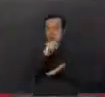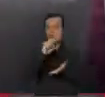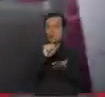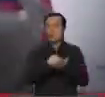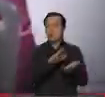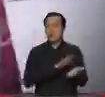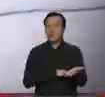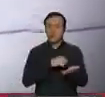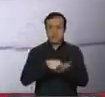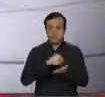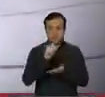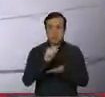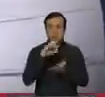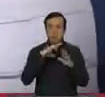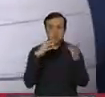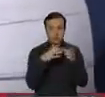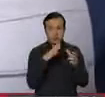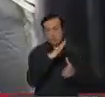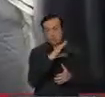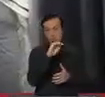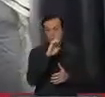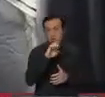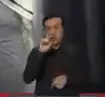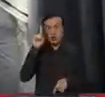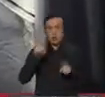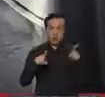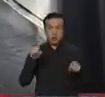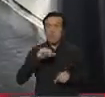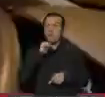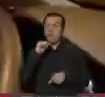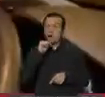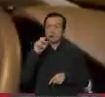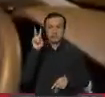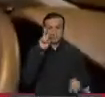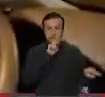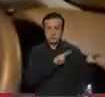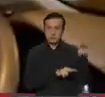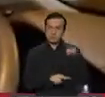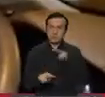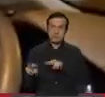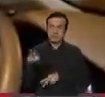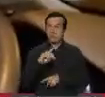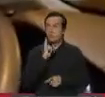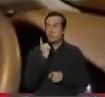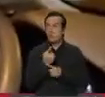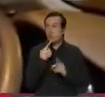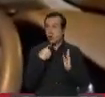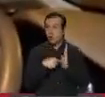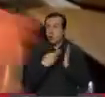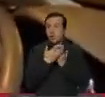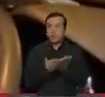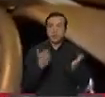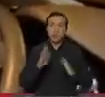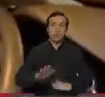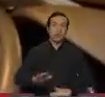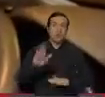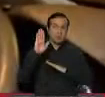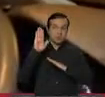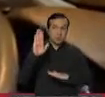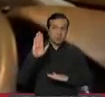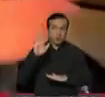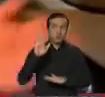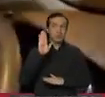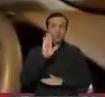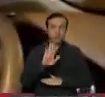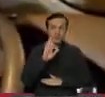piloto autorizados por el COE y muchos otros están en análisis. Si hay este compromiso de hacer la prueba a su